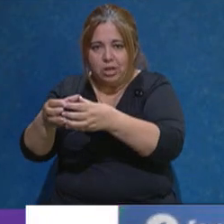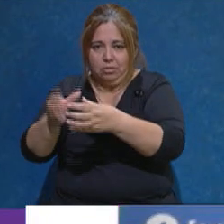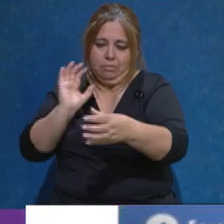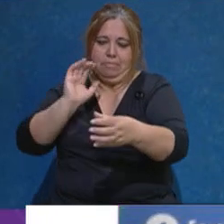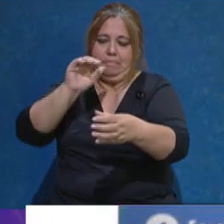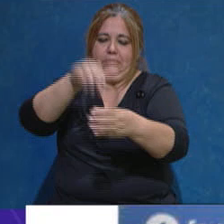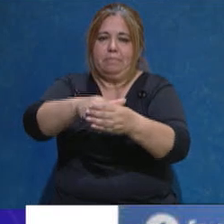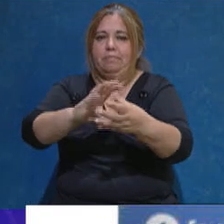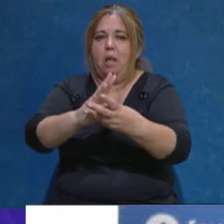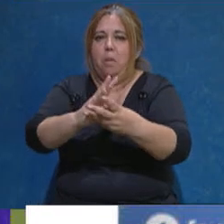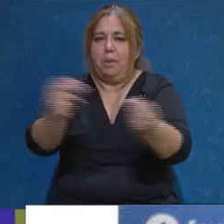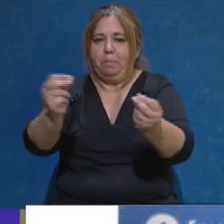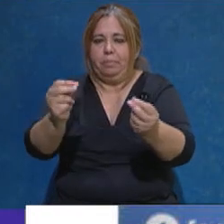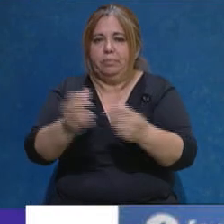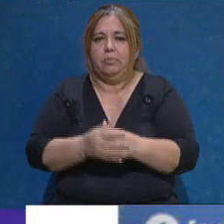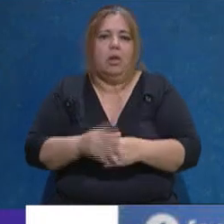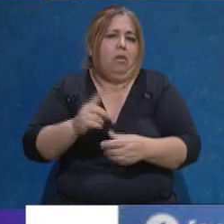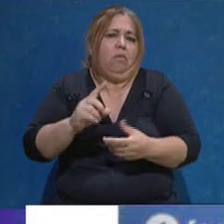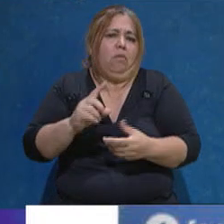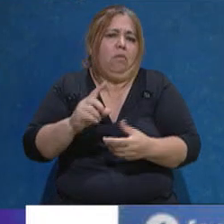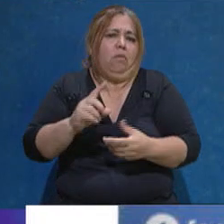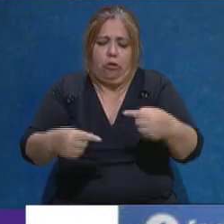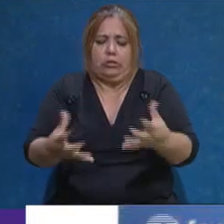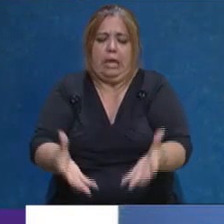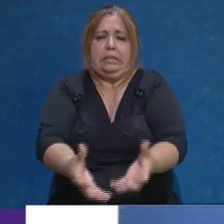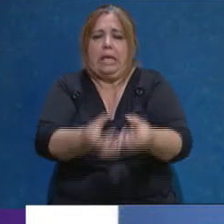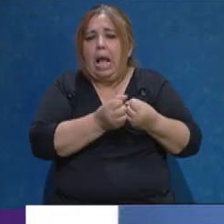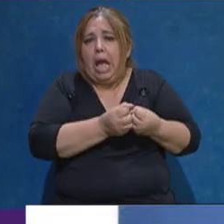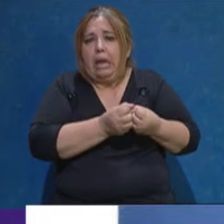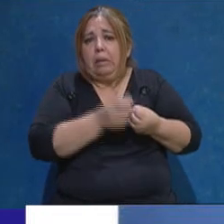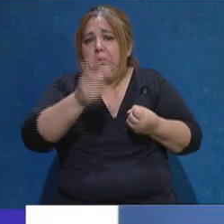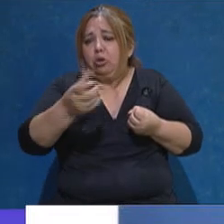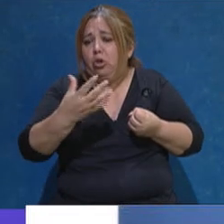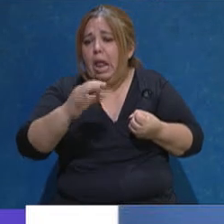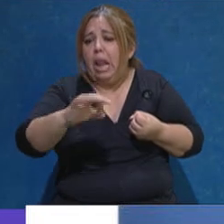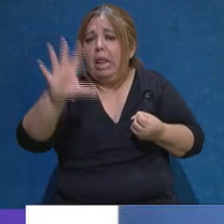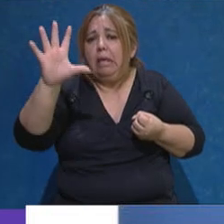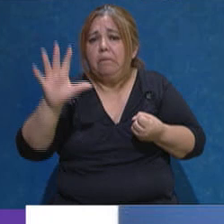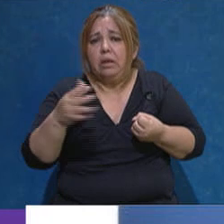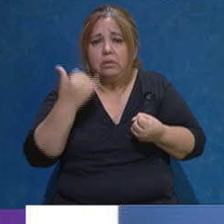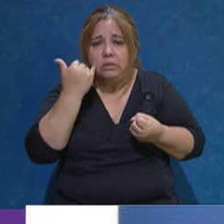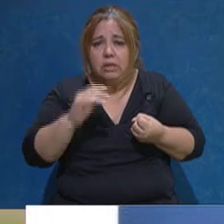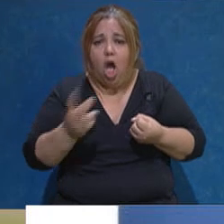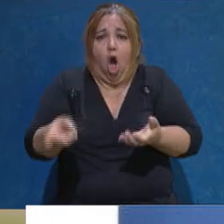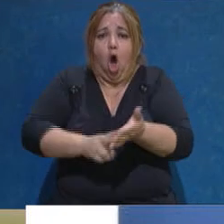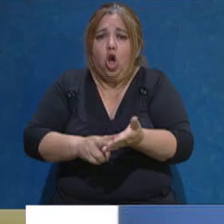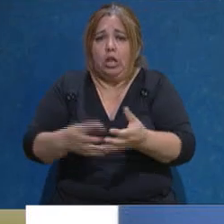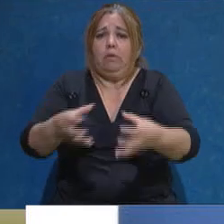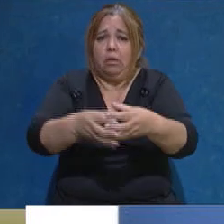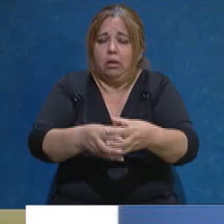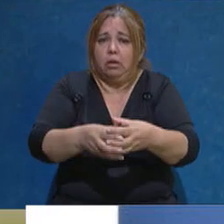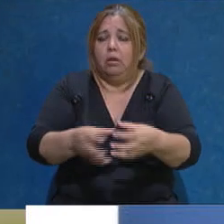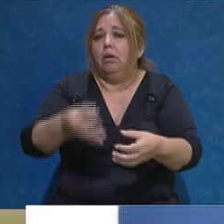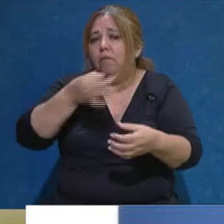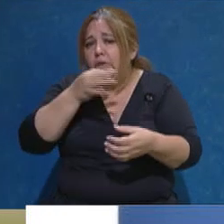tiene sentido secuestrar droga y que la organización se pueda recuperar financiando su caída finalmente con más venta de droga.